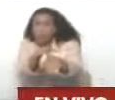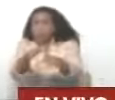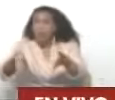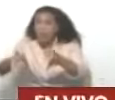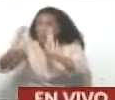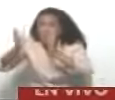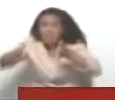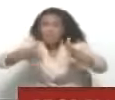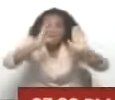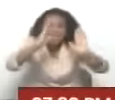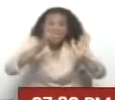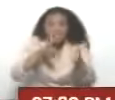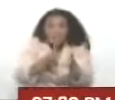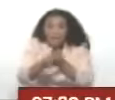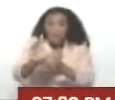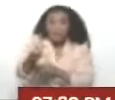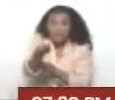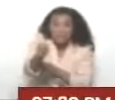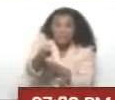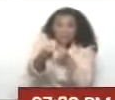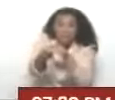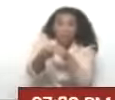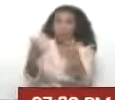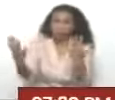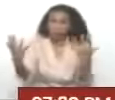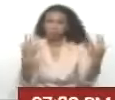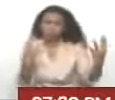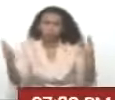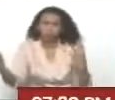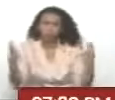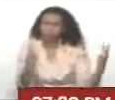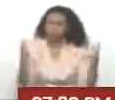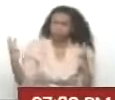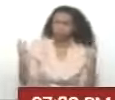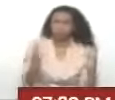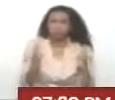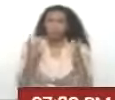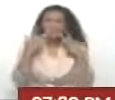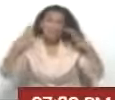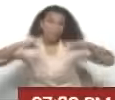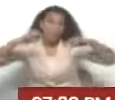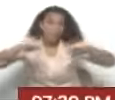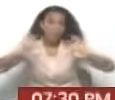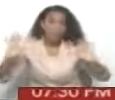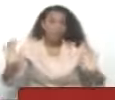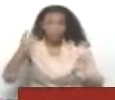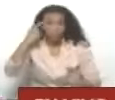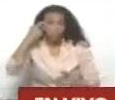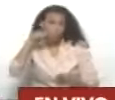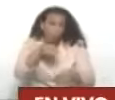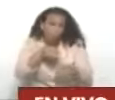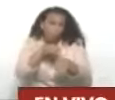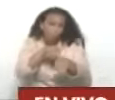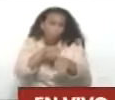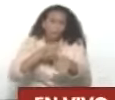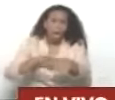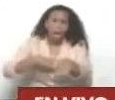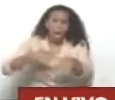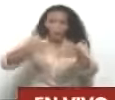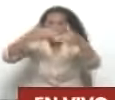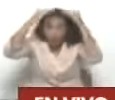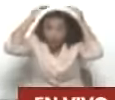edificios, entrando a Charallave, cuando veo mucha gente por aquí, por allá, ya estaba lloviendo. Nosotros veníamos en el carro